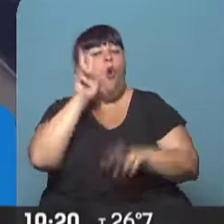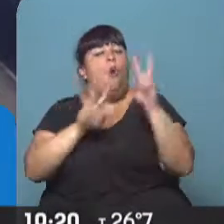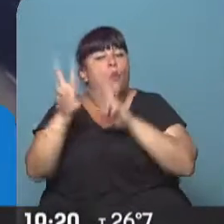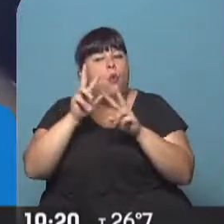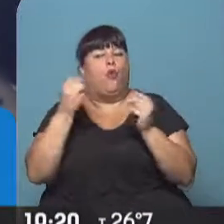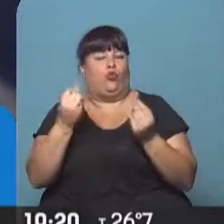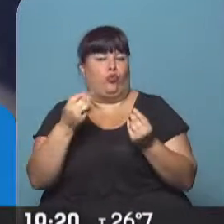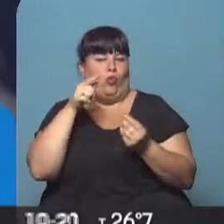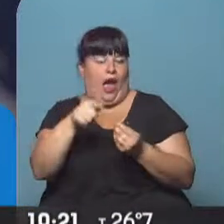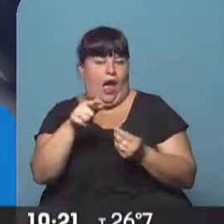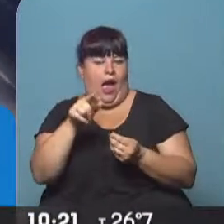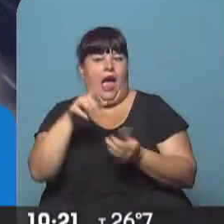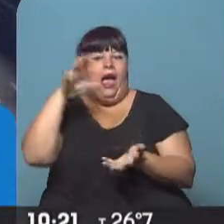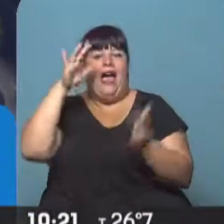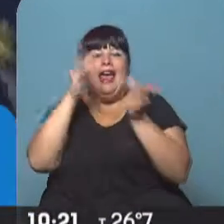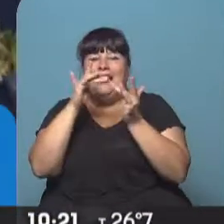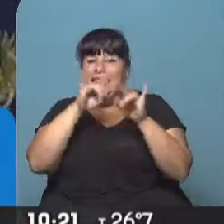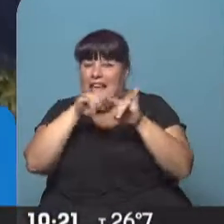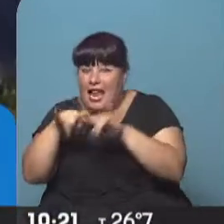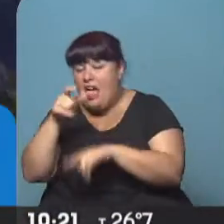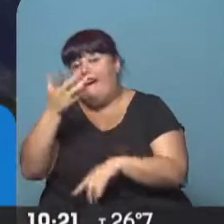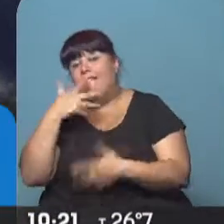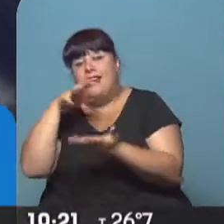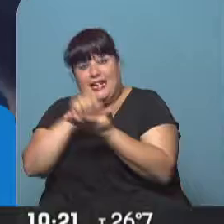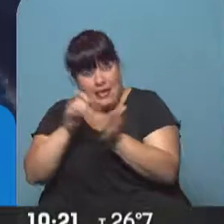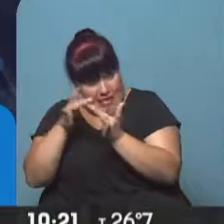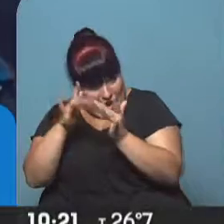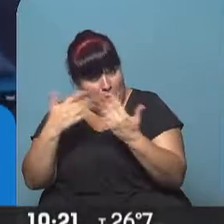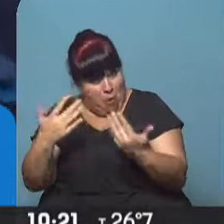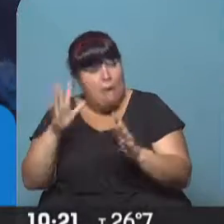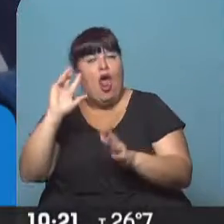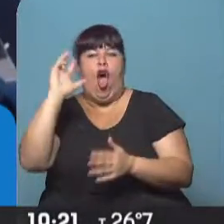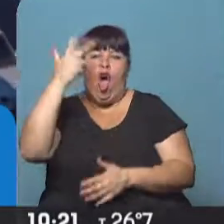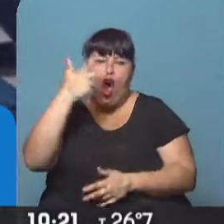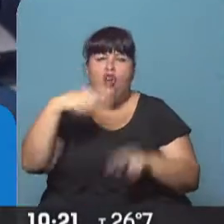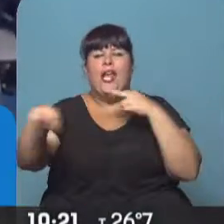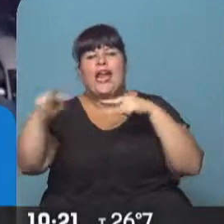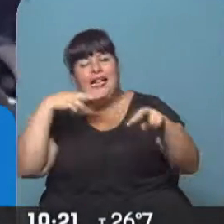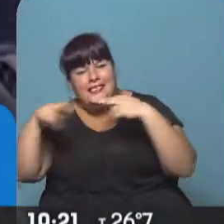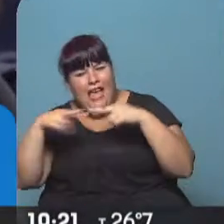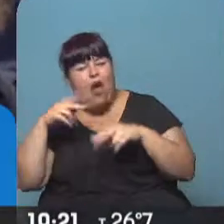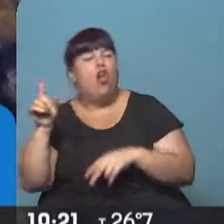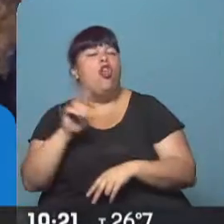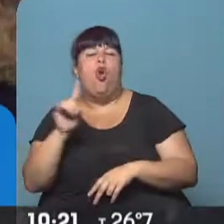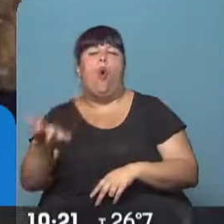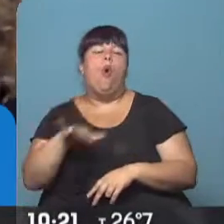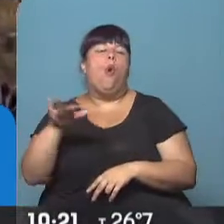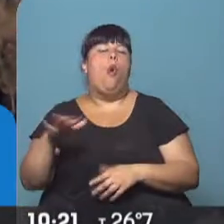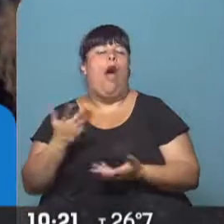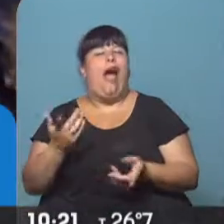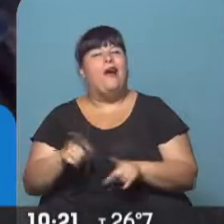a través de esas plataformas, si es que quieren reservar allí, hoteles, restaurantes y no